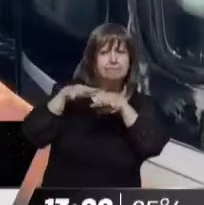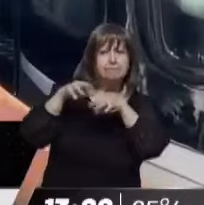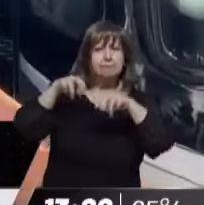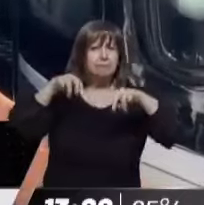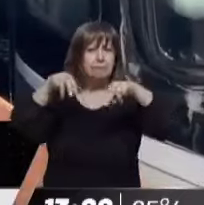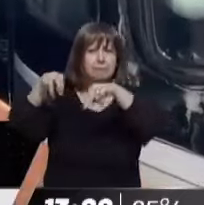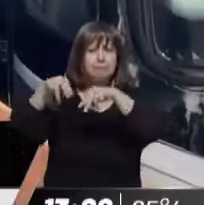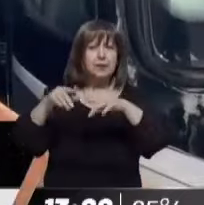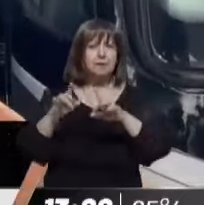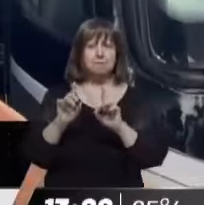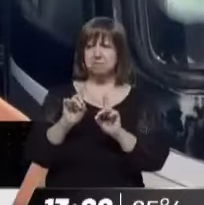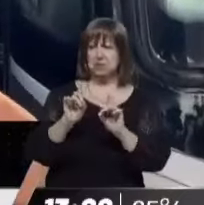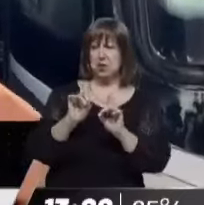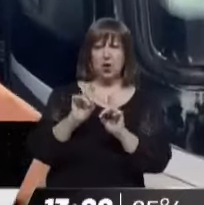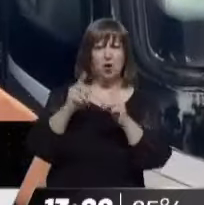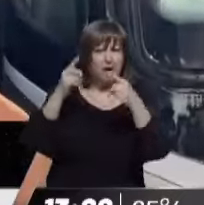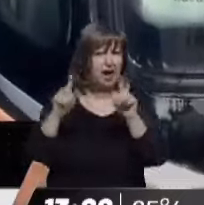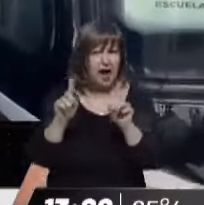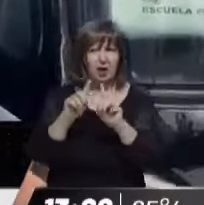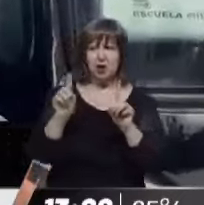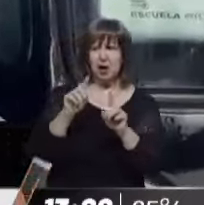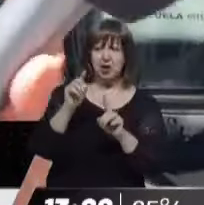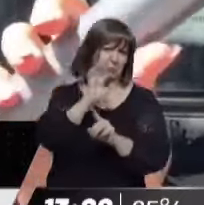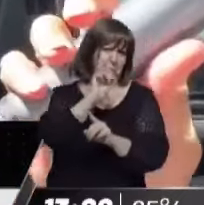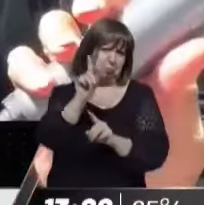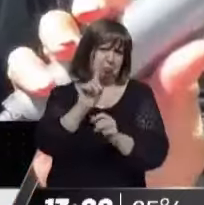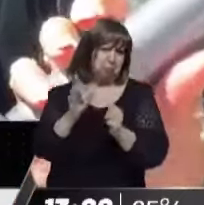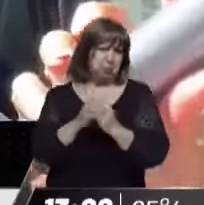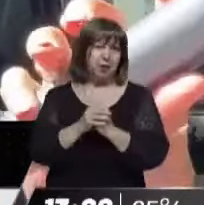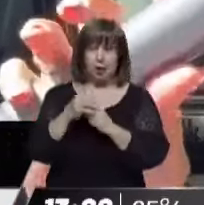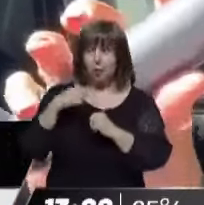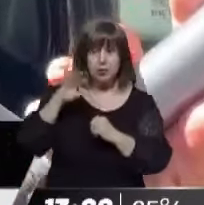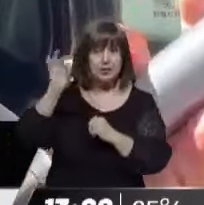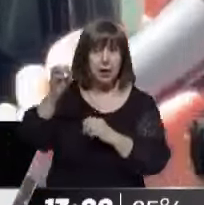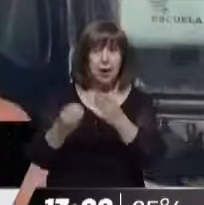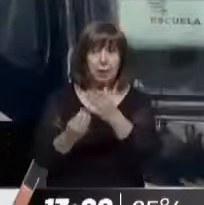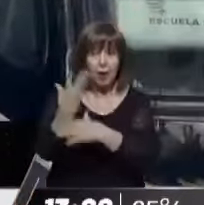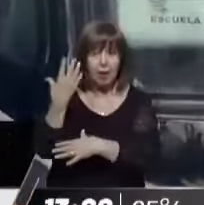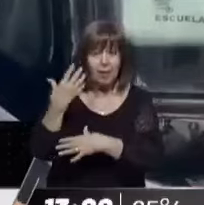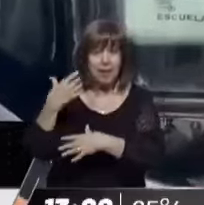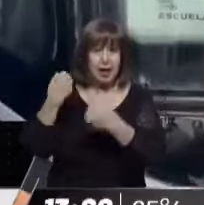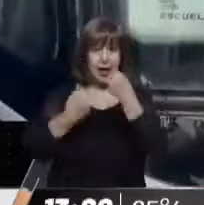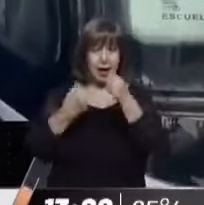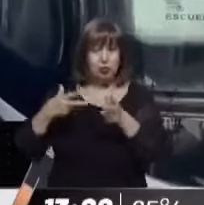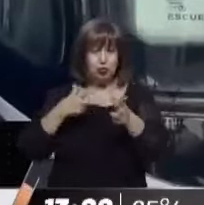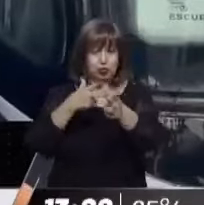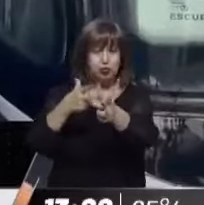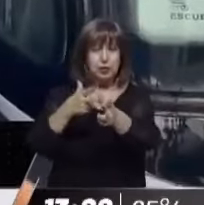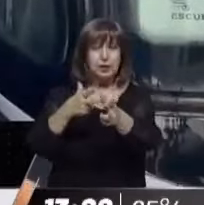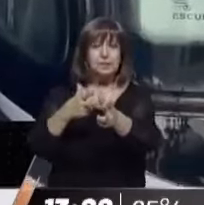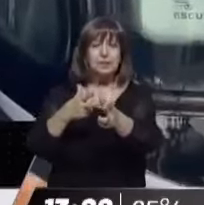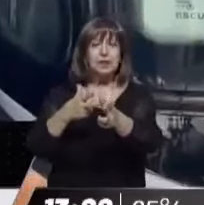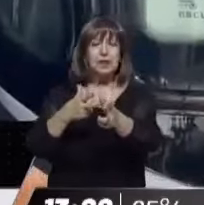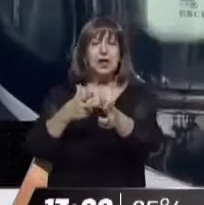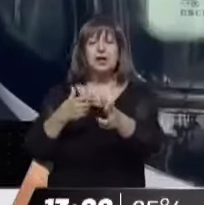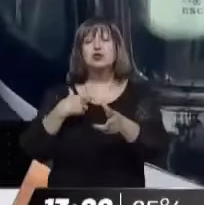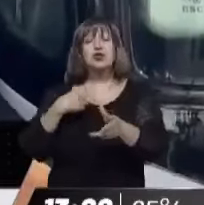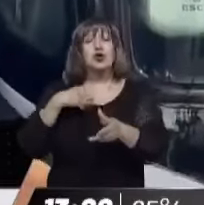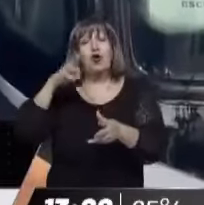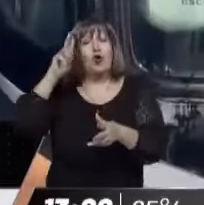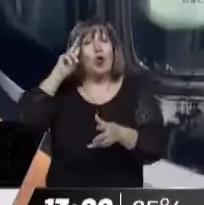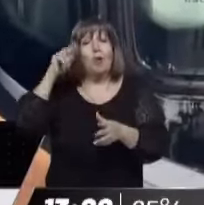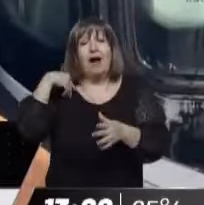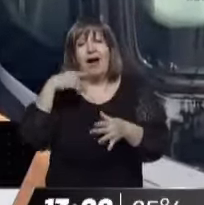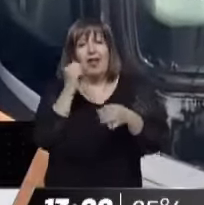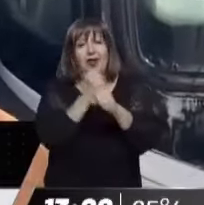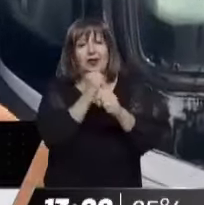la verdad que algo así raro, raro, no. ¿Viste lo que pasó esta mañana cuando llegó la policía? Sí, no, no lo vi del todo bien porque estaba yo trabajando